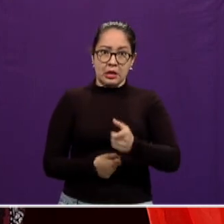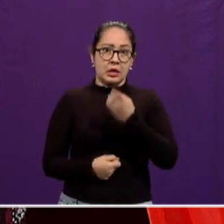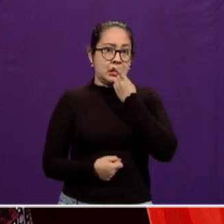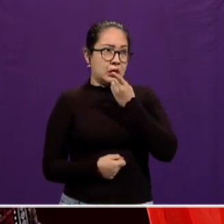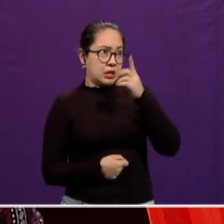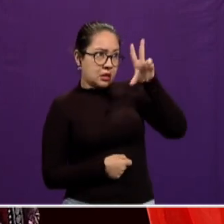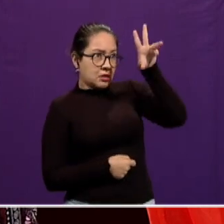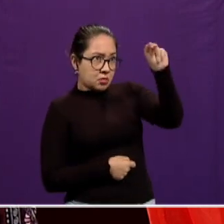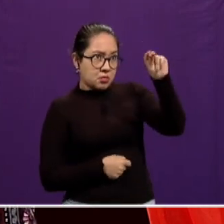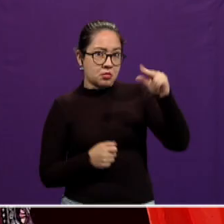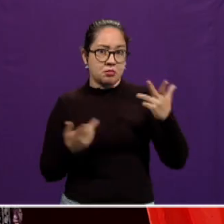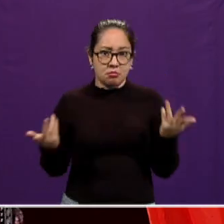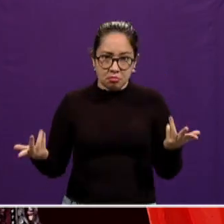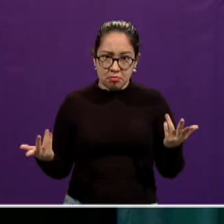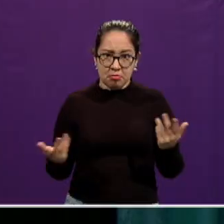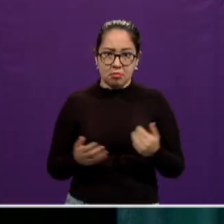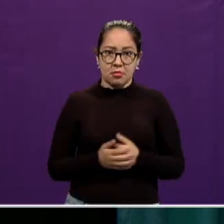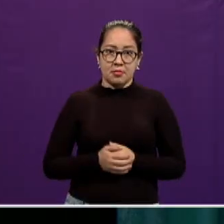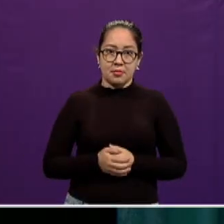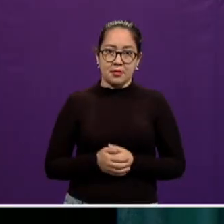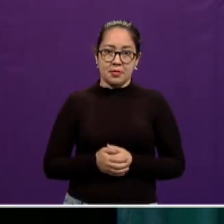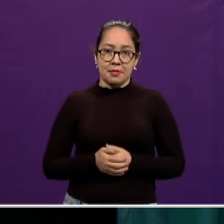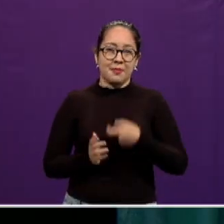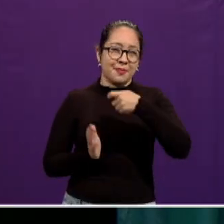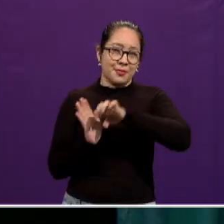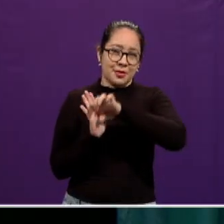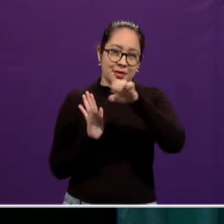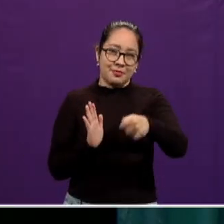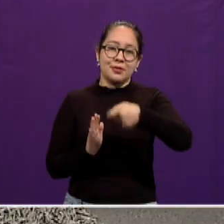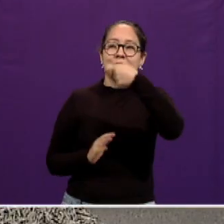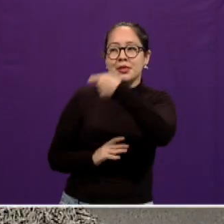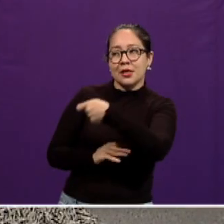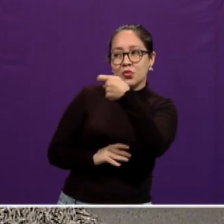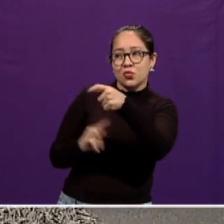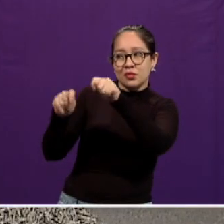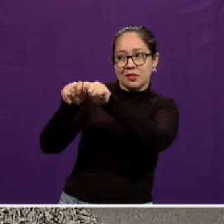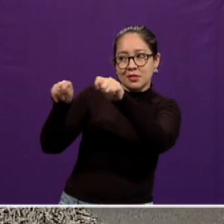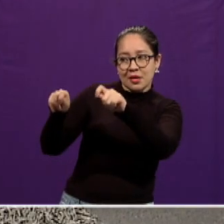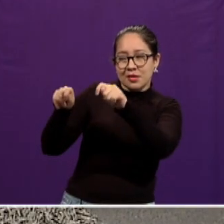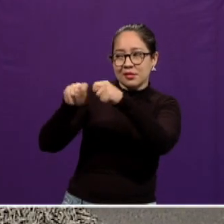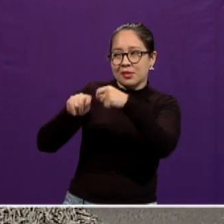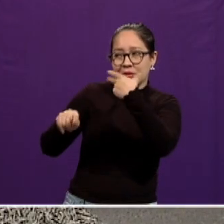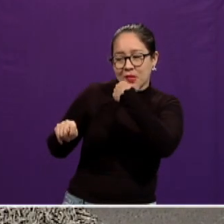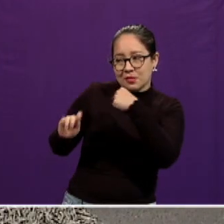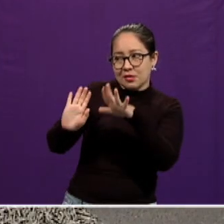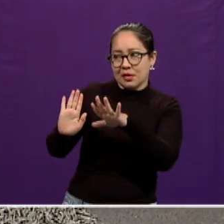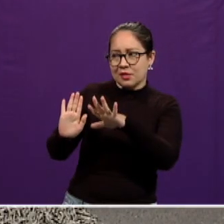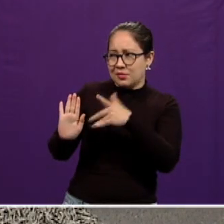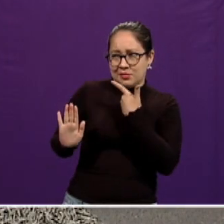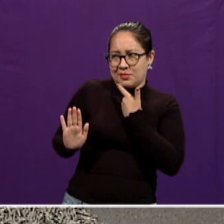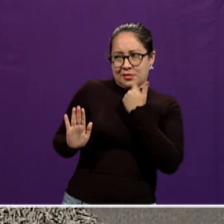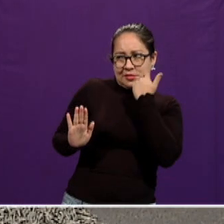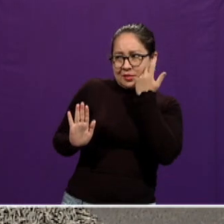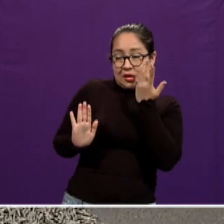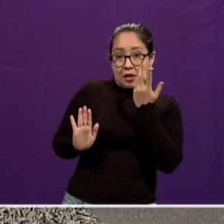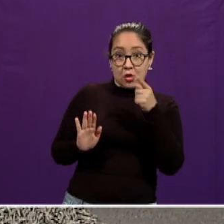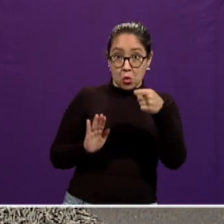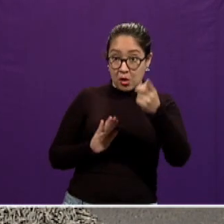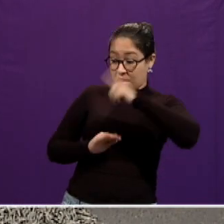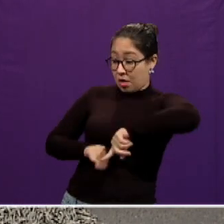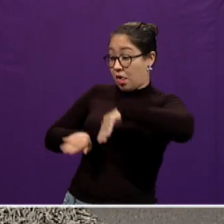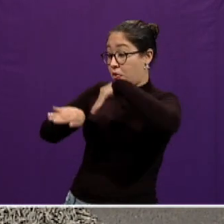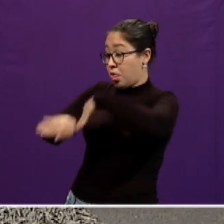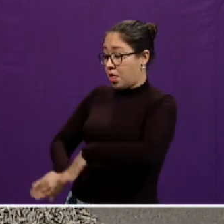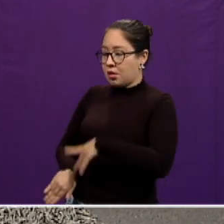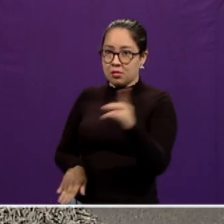no. Exactamente, no. Desde ahí. Saluda a tu tía, saluda a tu tío. No quiero, no, no, y no, no obligarlo, porque entonces